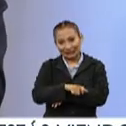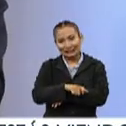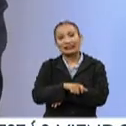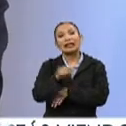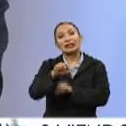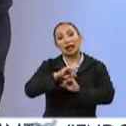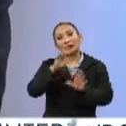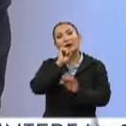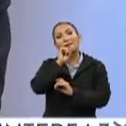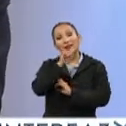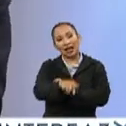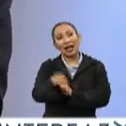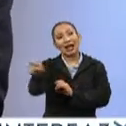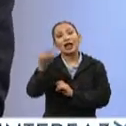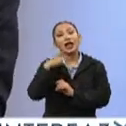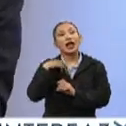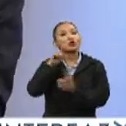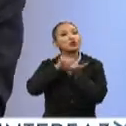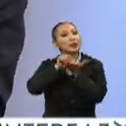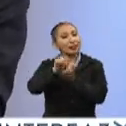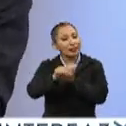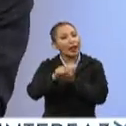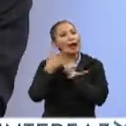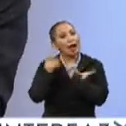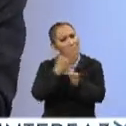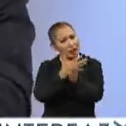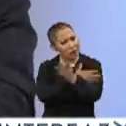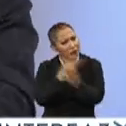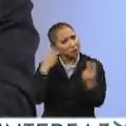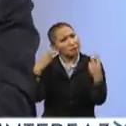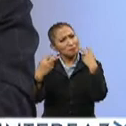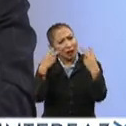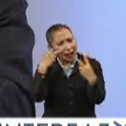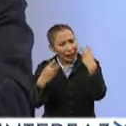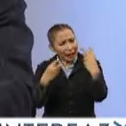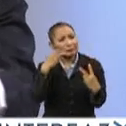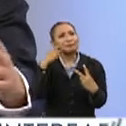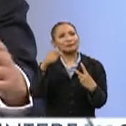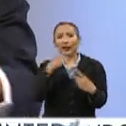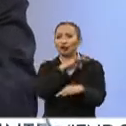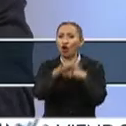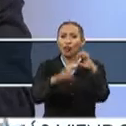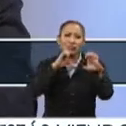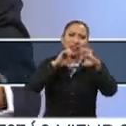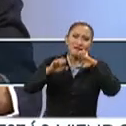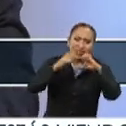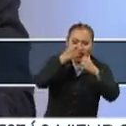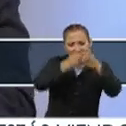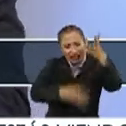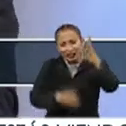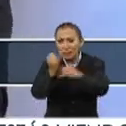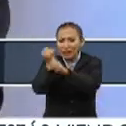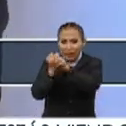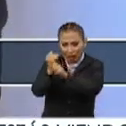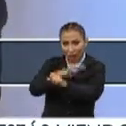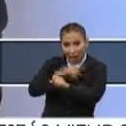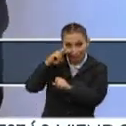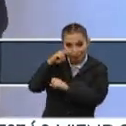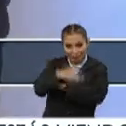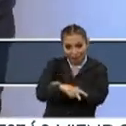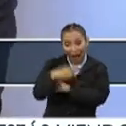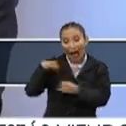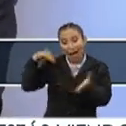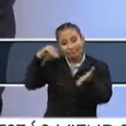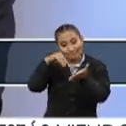IEDMX y por supuesto también en Twitter. Así que acompáñenos ahí también. Todas las entrevistas, todos los reportajes que usted está